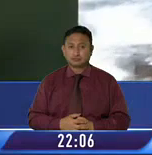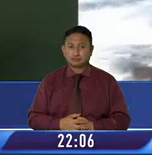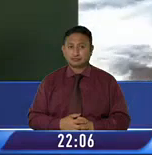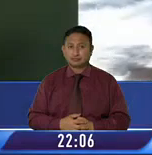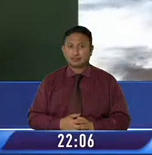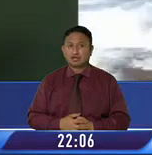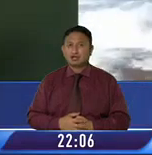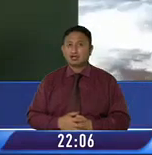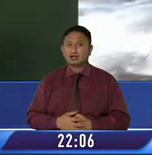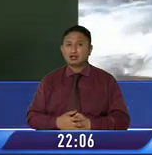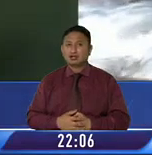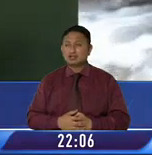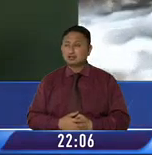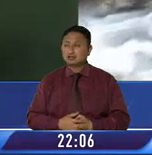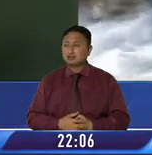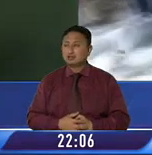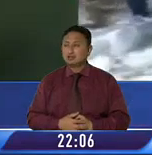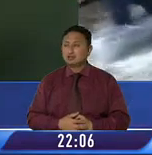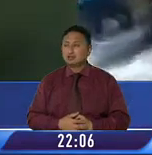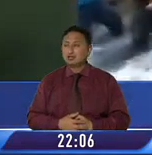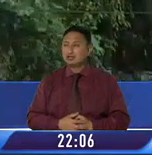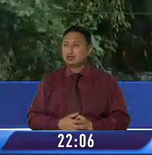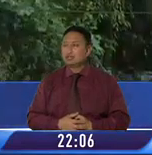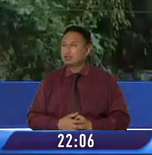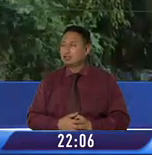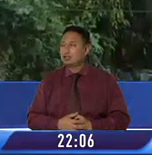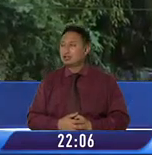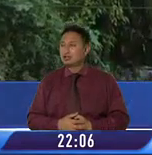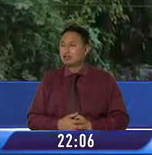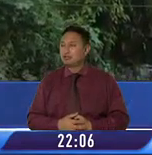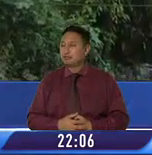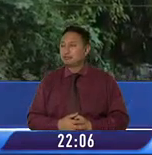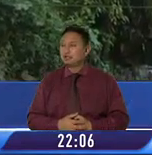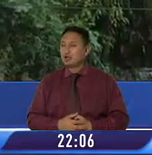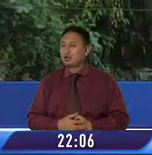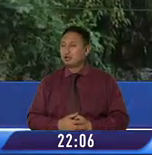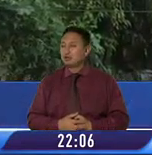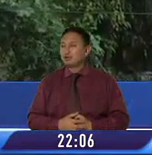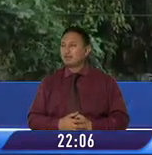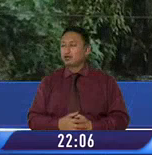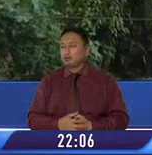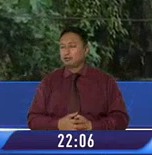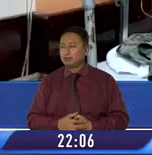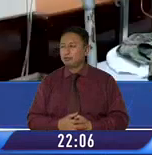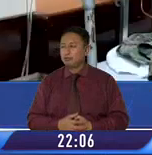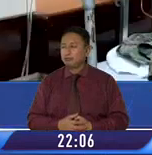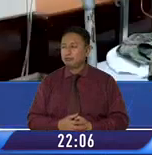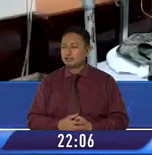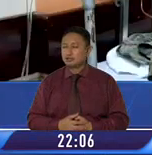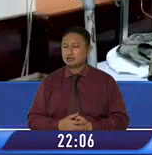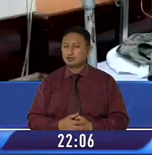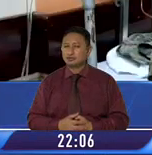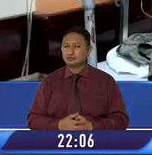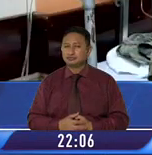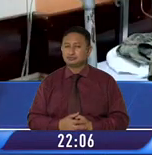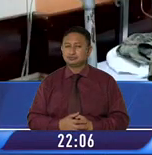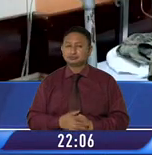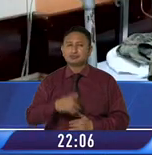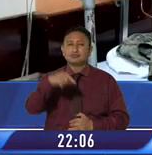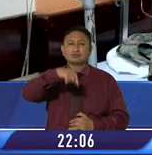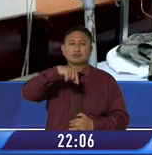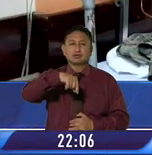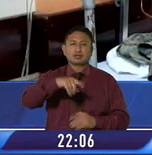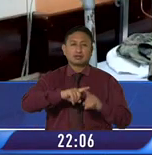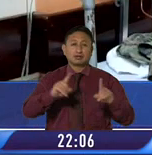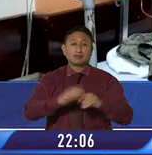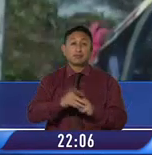Las frías cifras del accidente del bus de la cooperativa Rayo de Luna número 17 cambiaron. Sus resultados variaron y es que los heridos